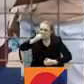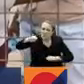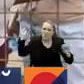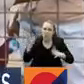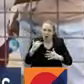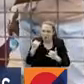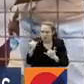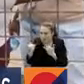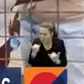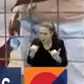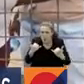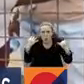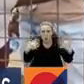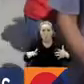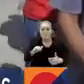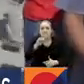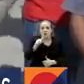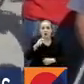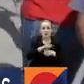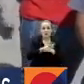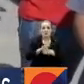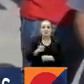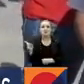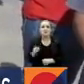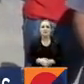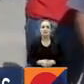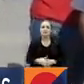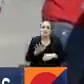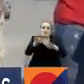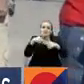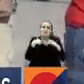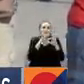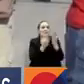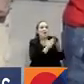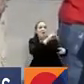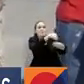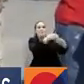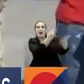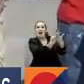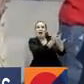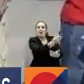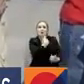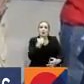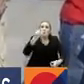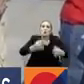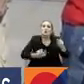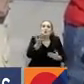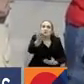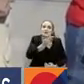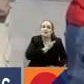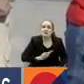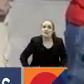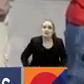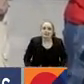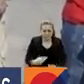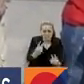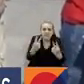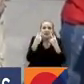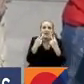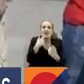esta situación se ve así. Queremos justicia, señor presidente. De la cara por lo